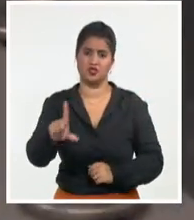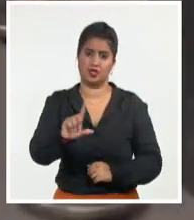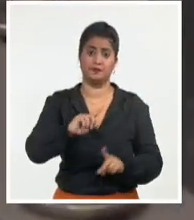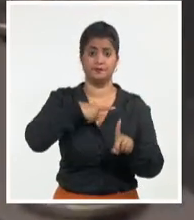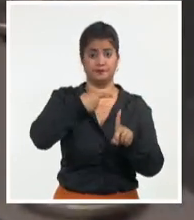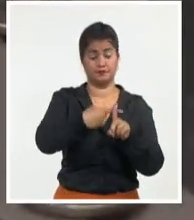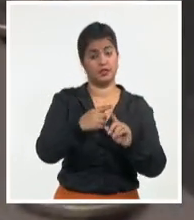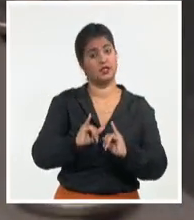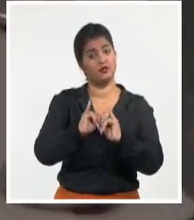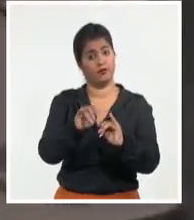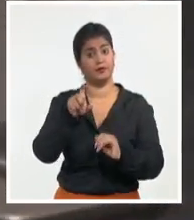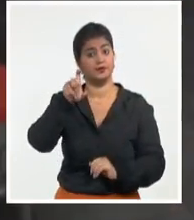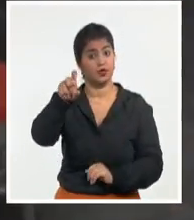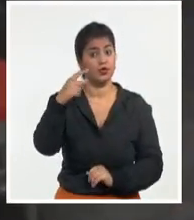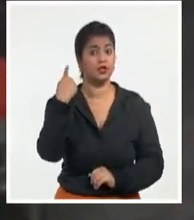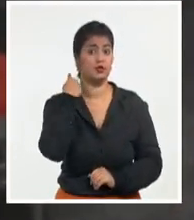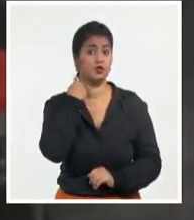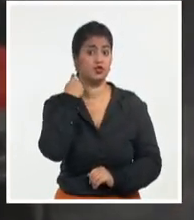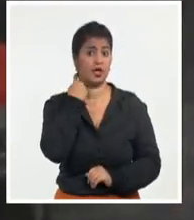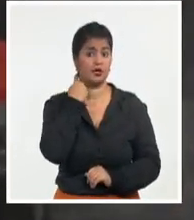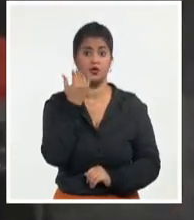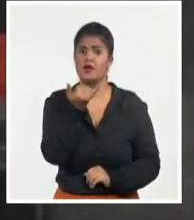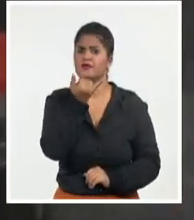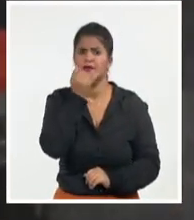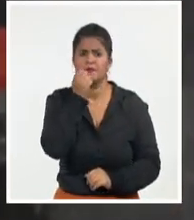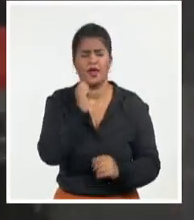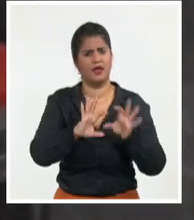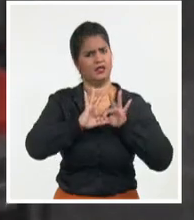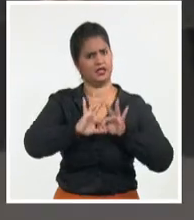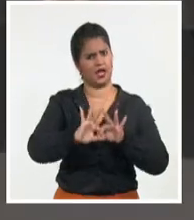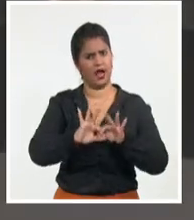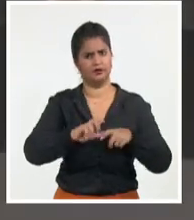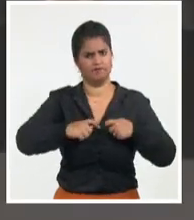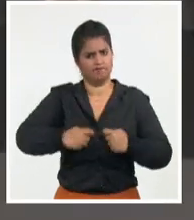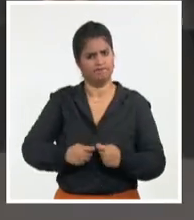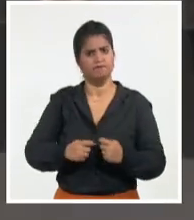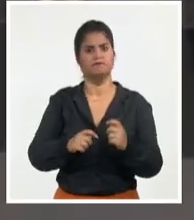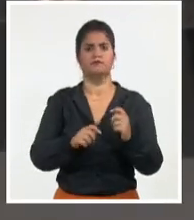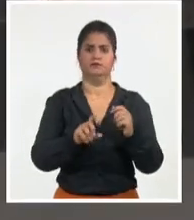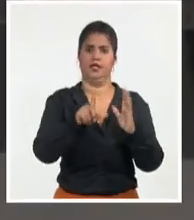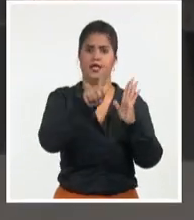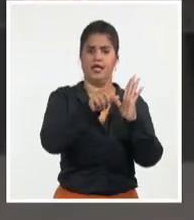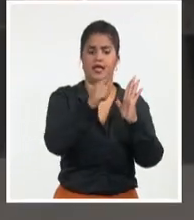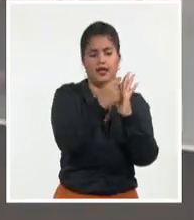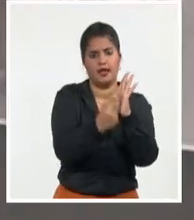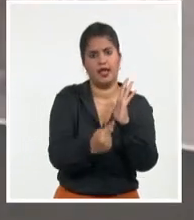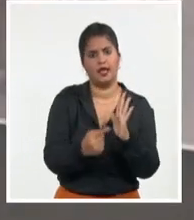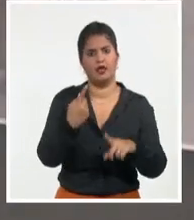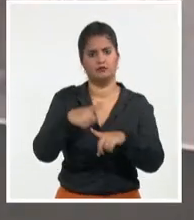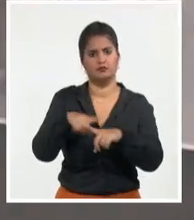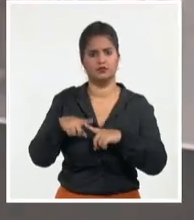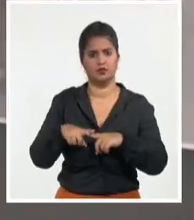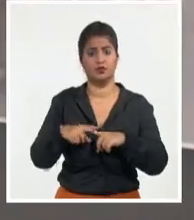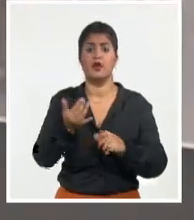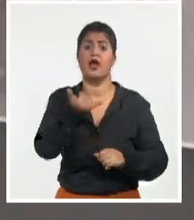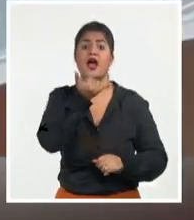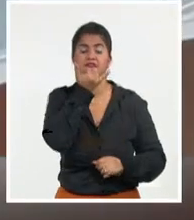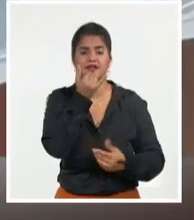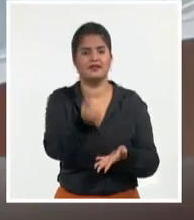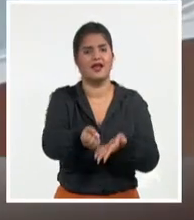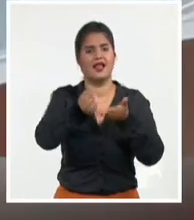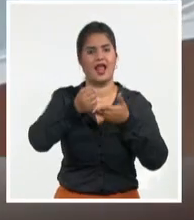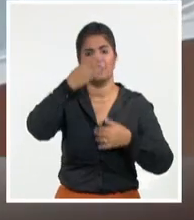los últimos años, la crueldad de esa política genocida llegó a niveles nunca vistos, pues no solo obstaculizó las donaciones a